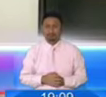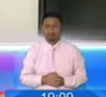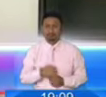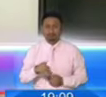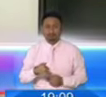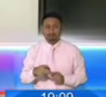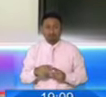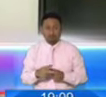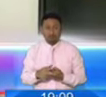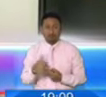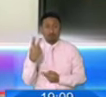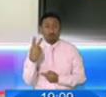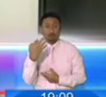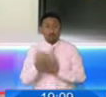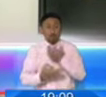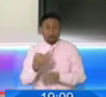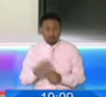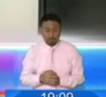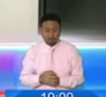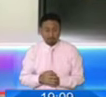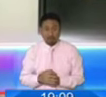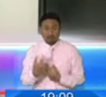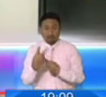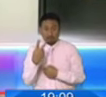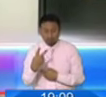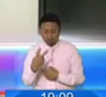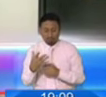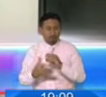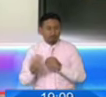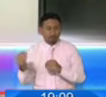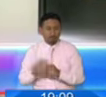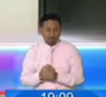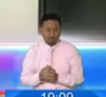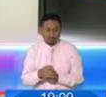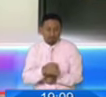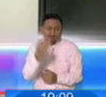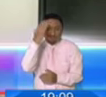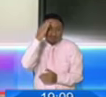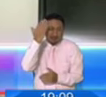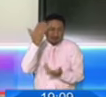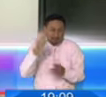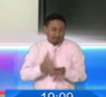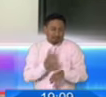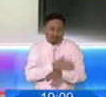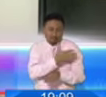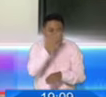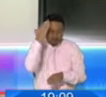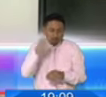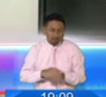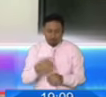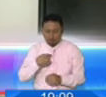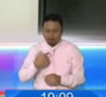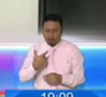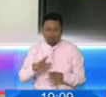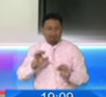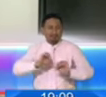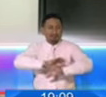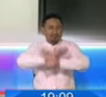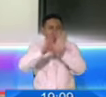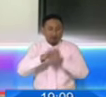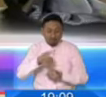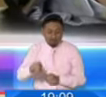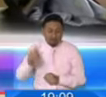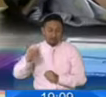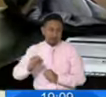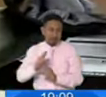dos querellas y a las dos se retiró. Lógicamente porque sabía ya con anticipación de que nosotros sabíamos que él estaba